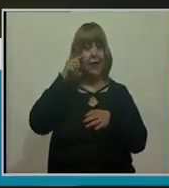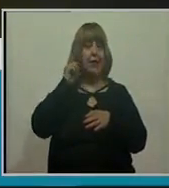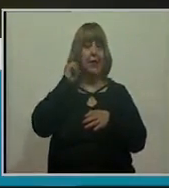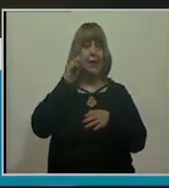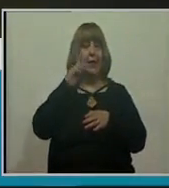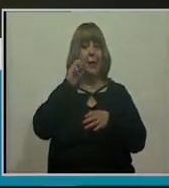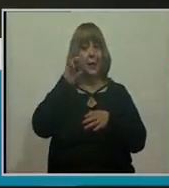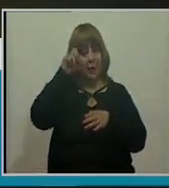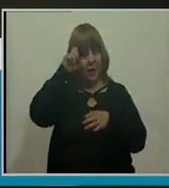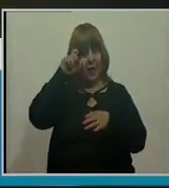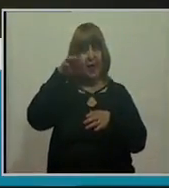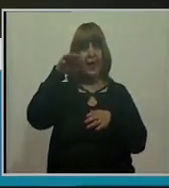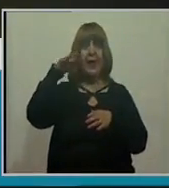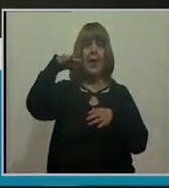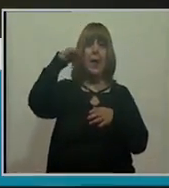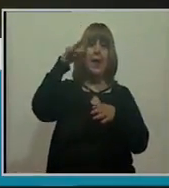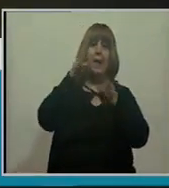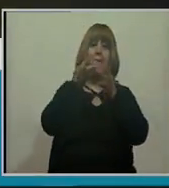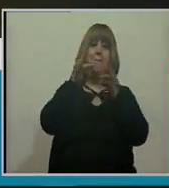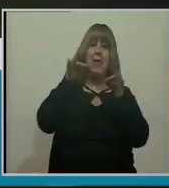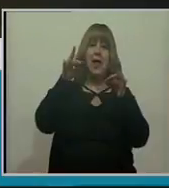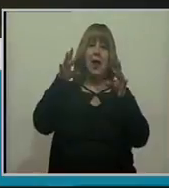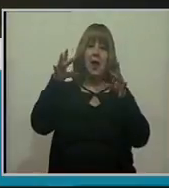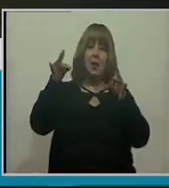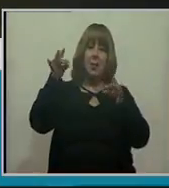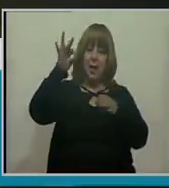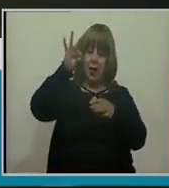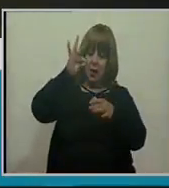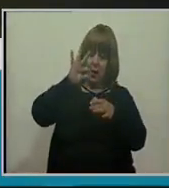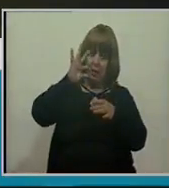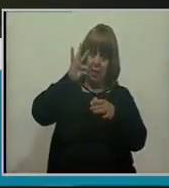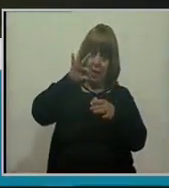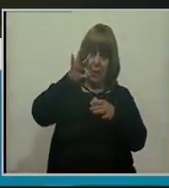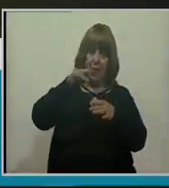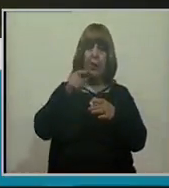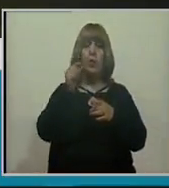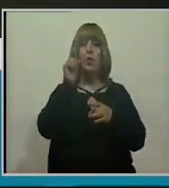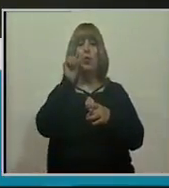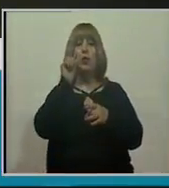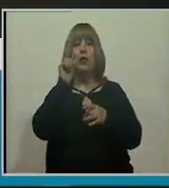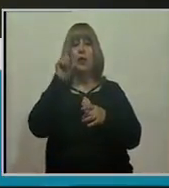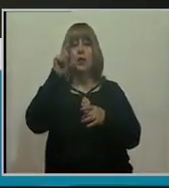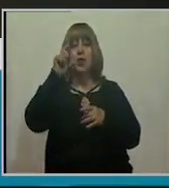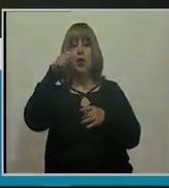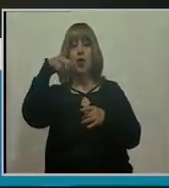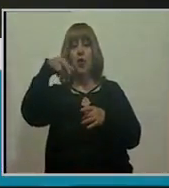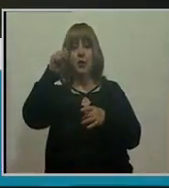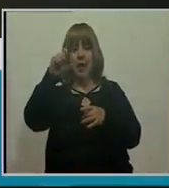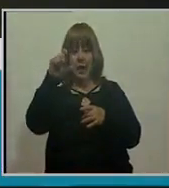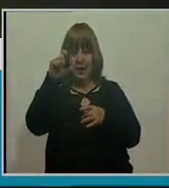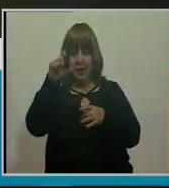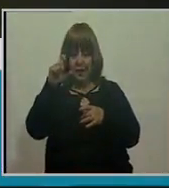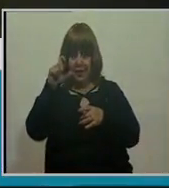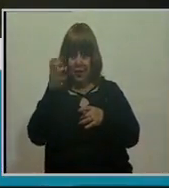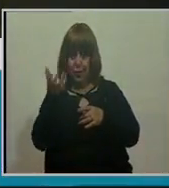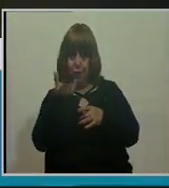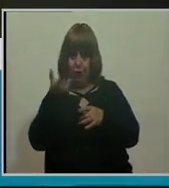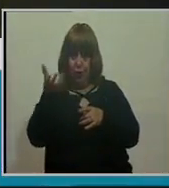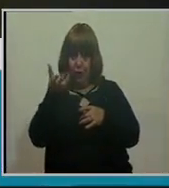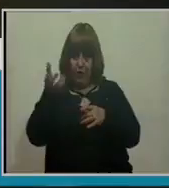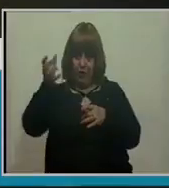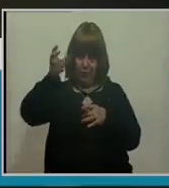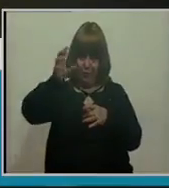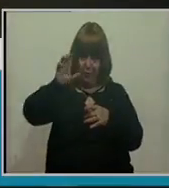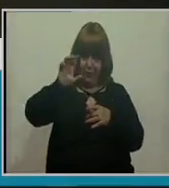jengibre. Una media medida de coñac. ¿Y qué hacemos con el té? No le vaya a poner